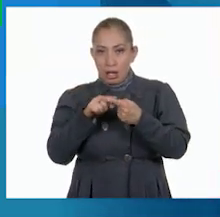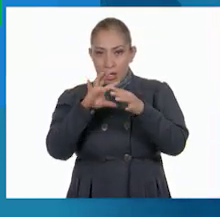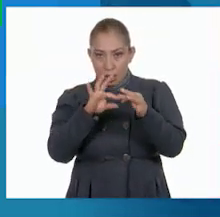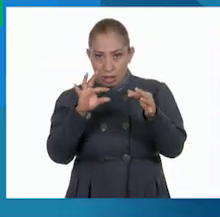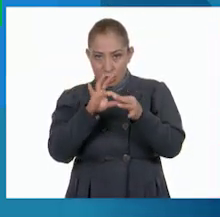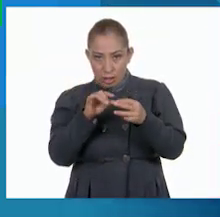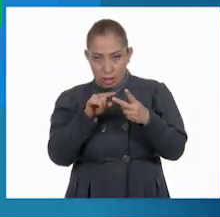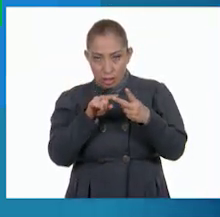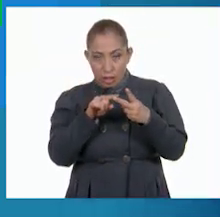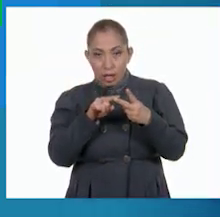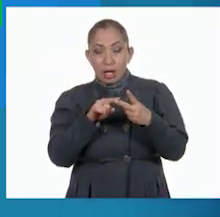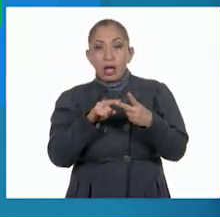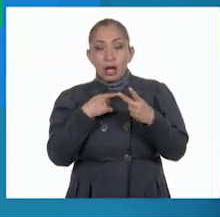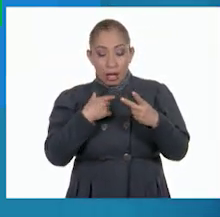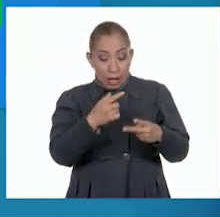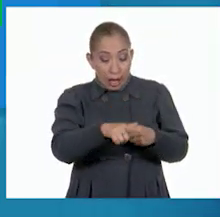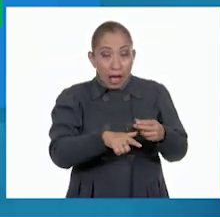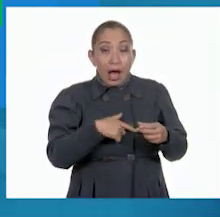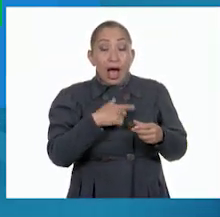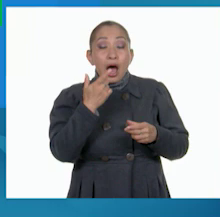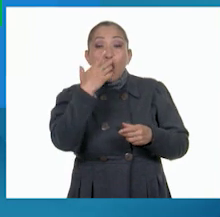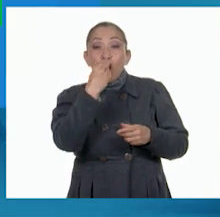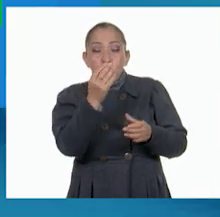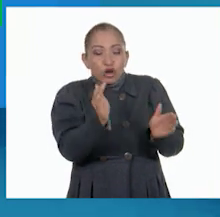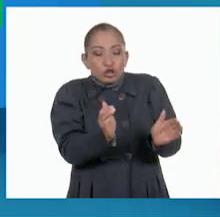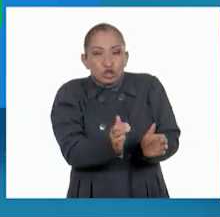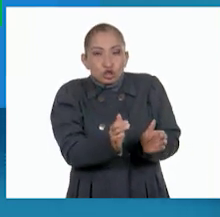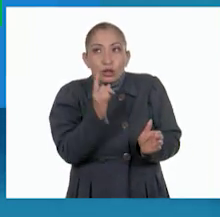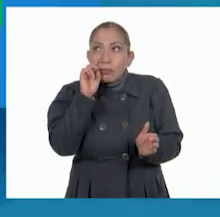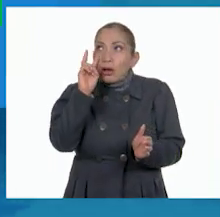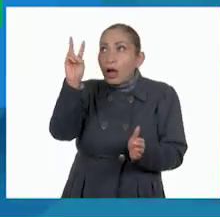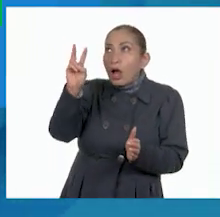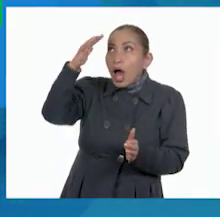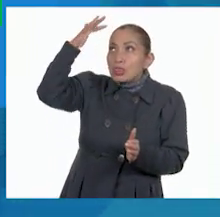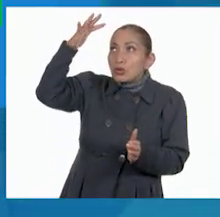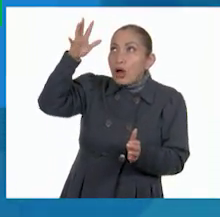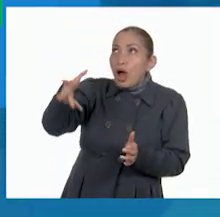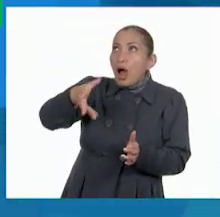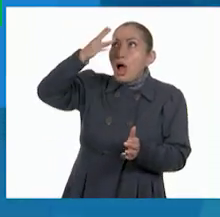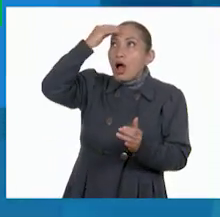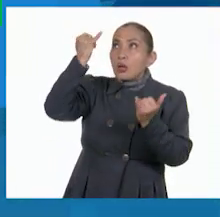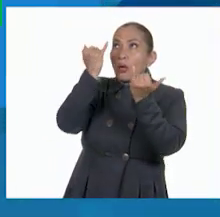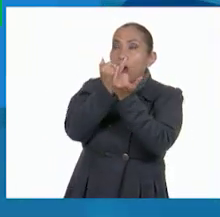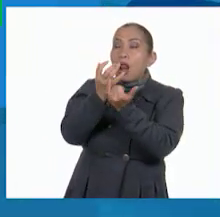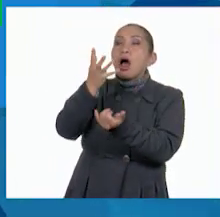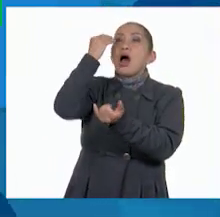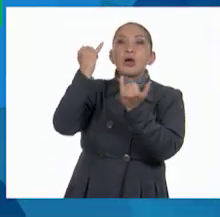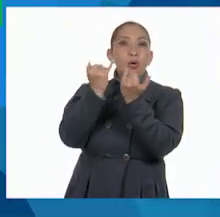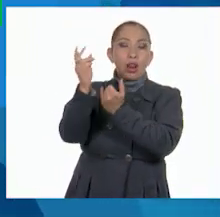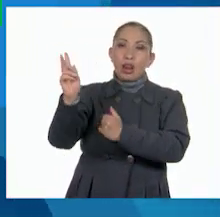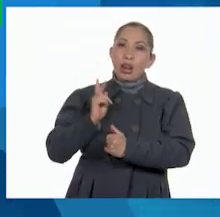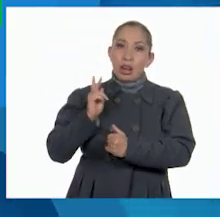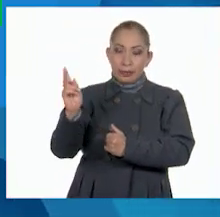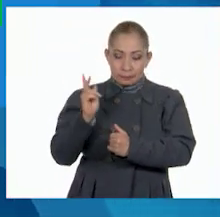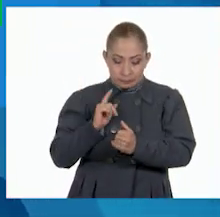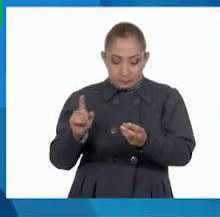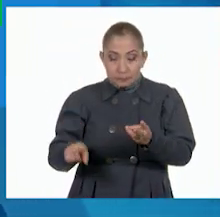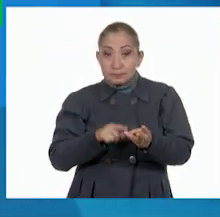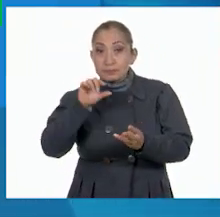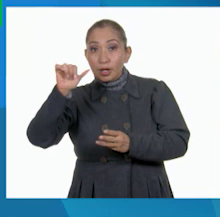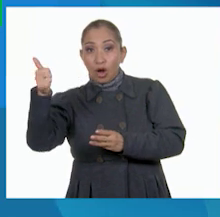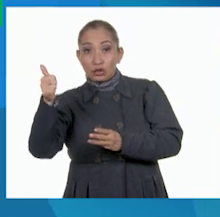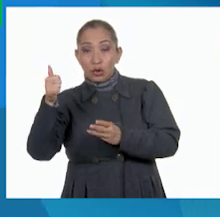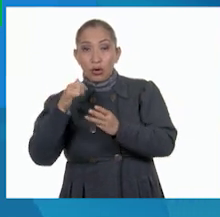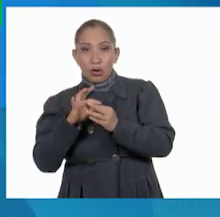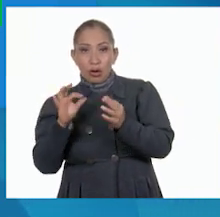Y también los lobeznos aprenden a aullar imitando a los lobos adultos. Y de mensaje implícito sería, si convives con personas de